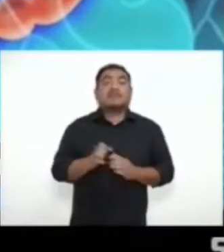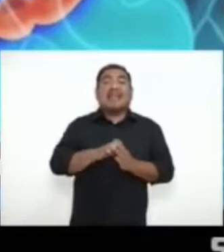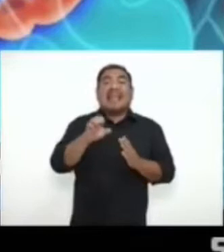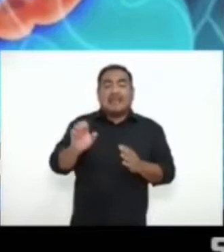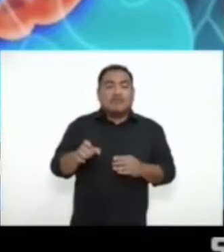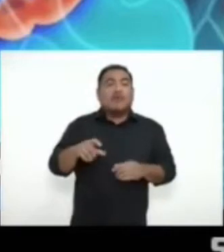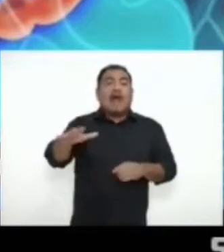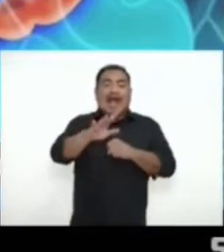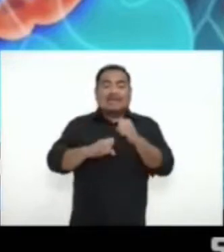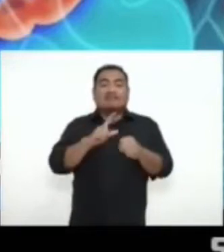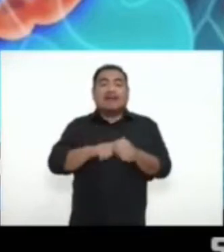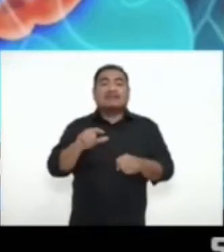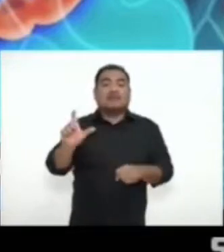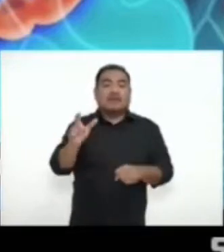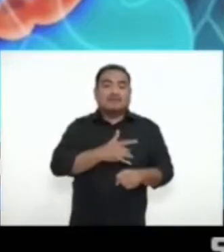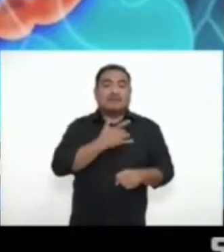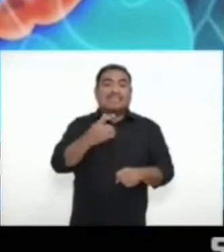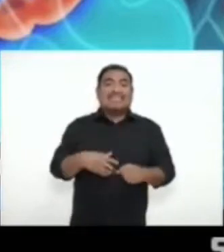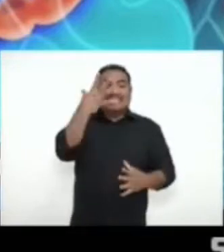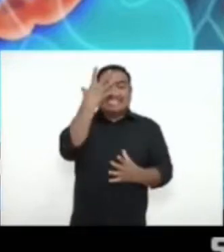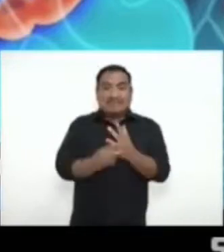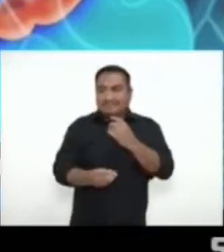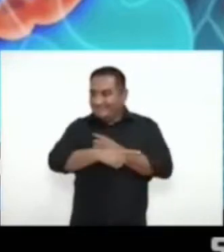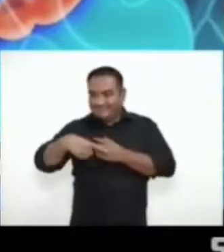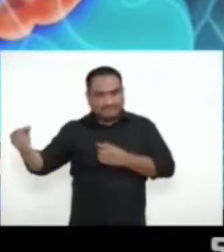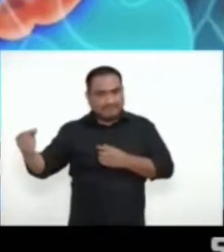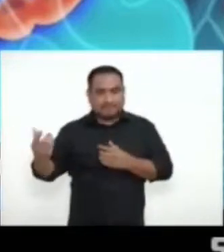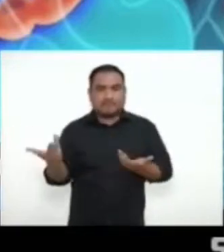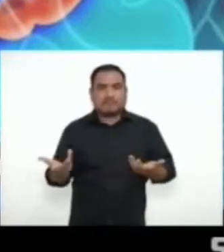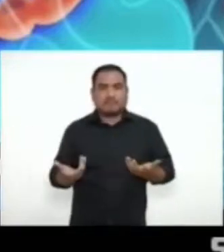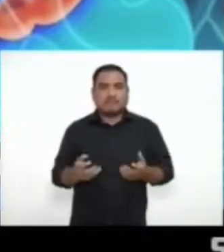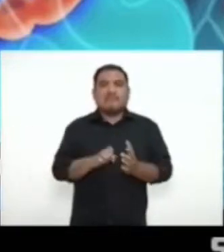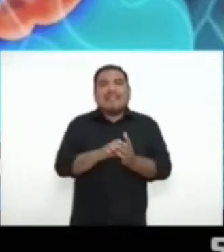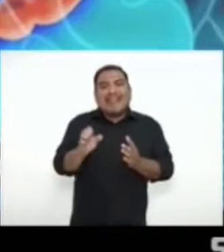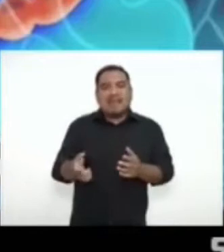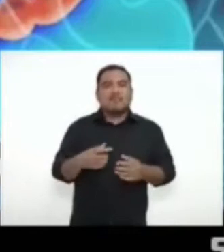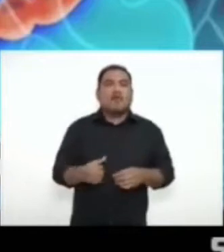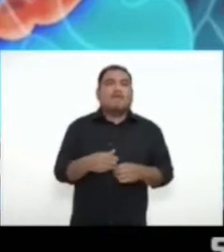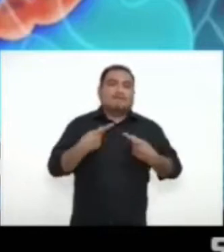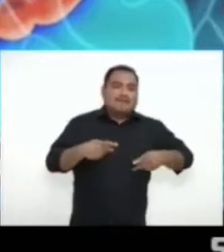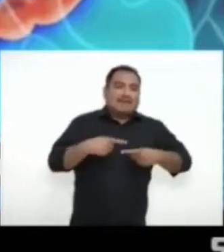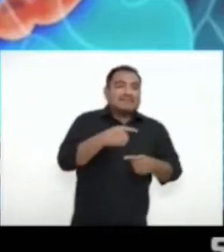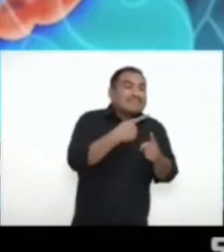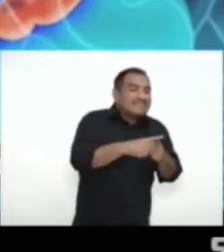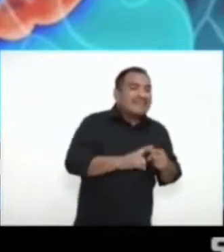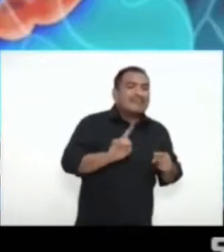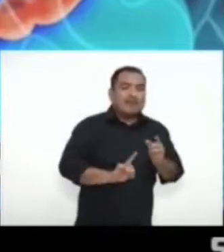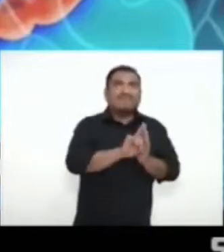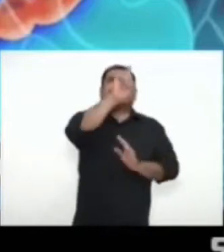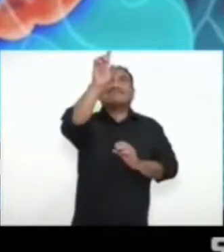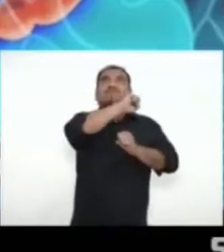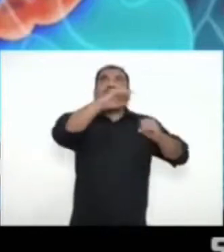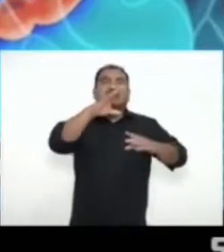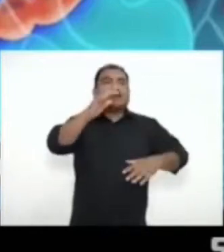huir porque no tienen esta parte que les dice, hombre, es un cohete, no pasa nada. No, oyen